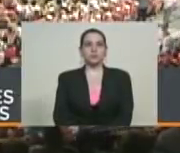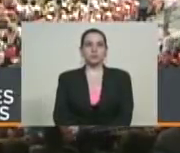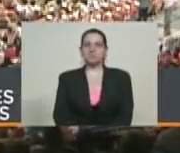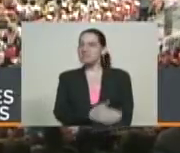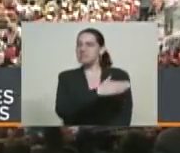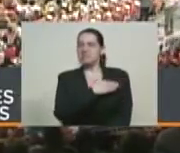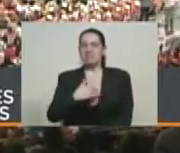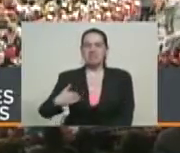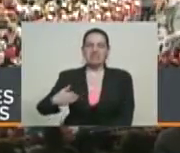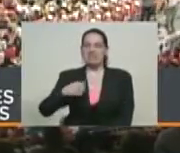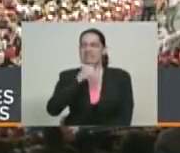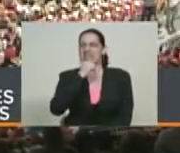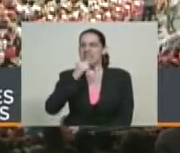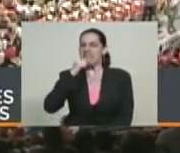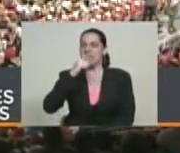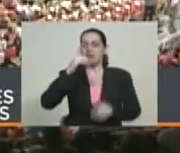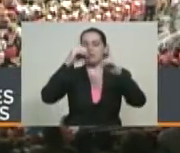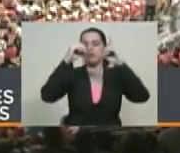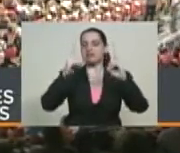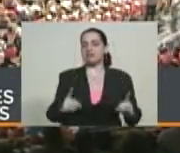¿quién decide en Venezuela?